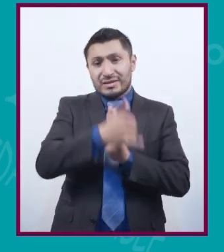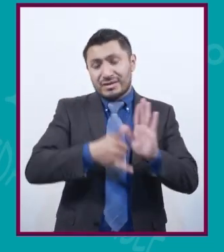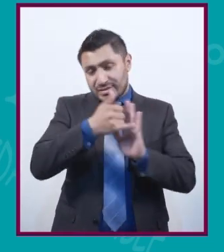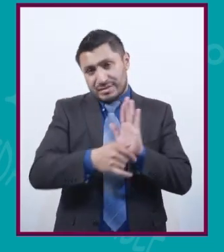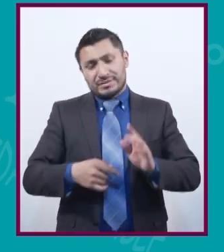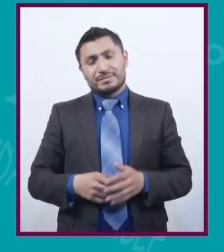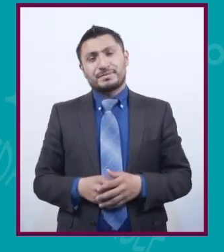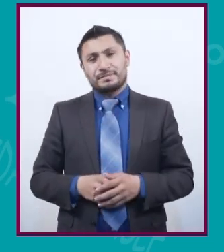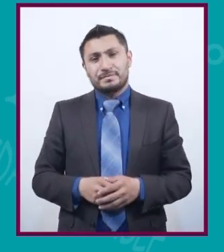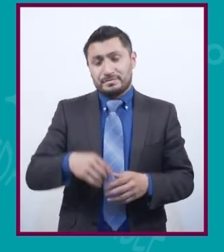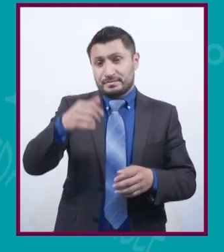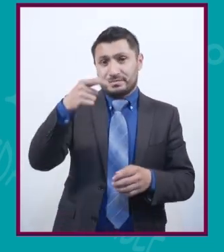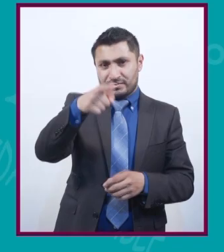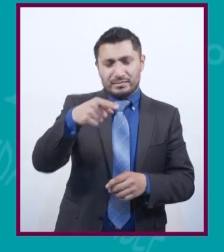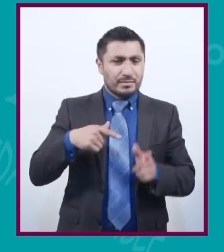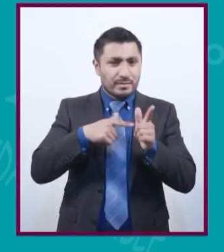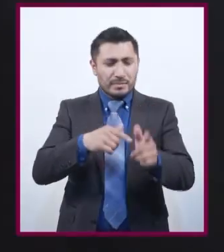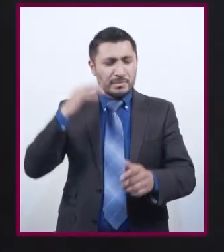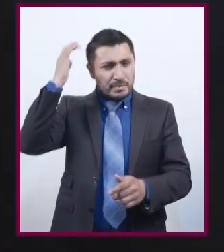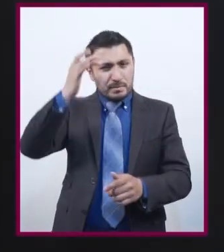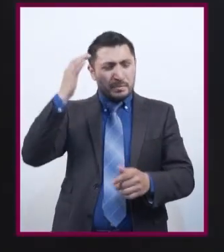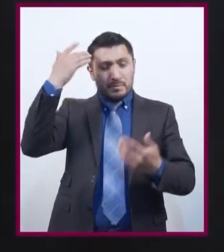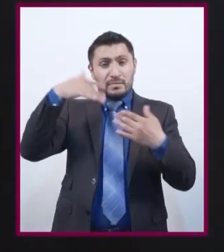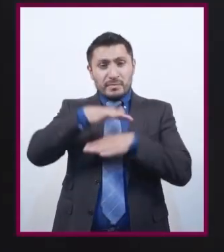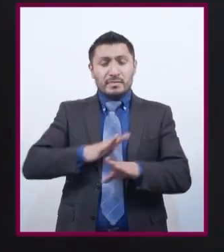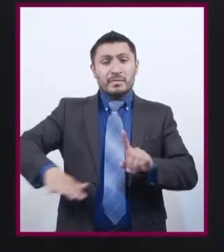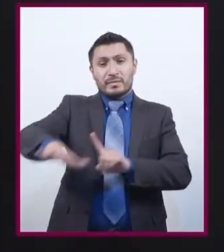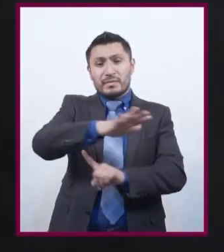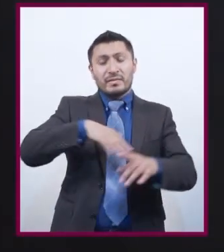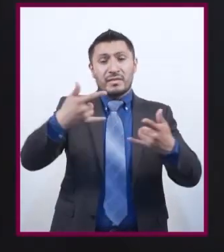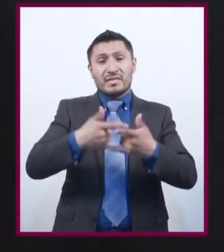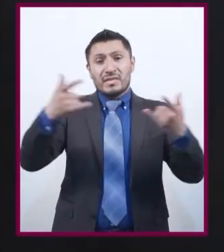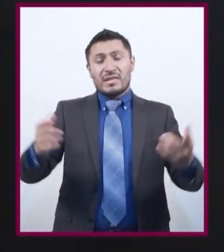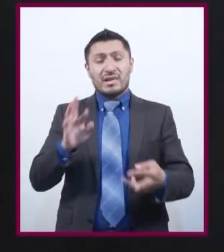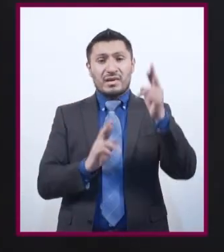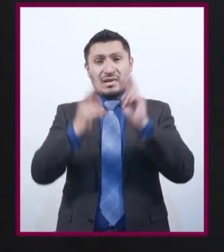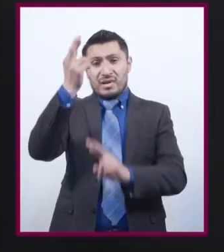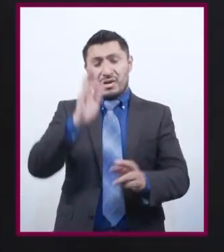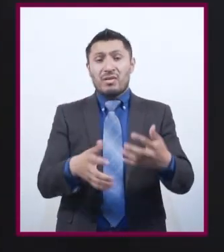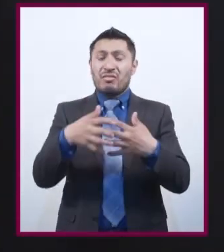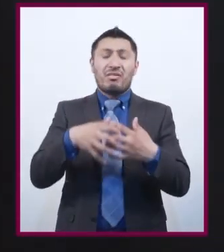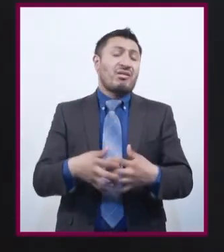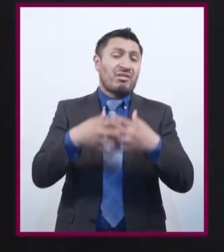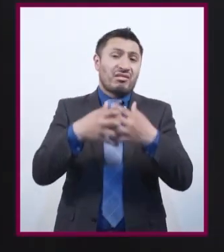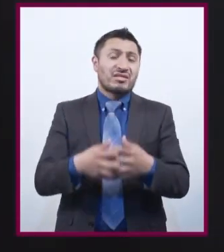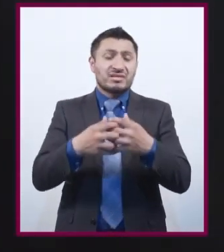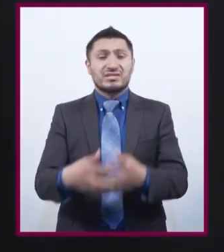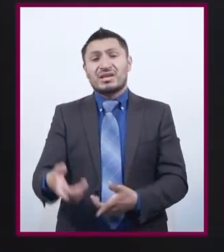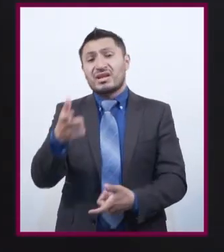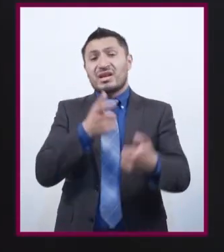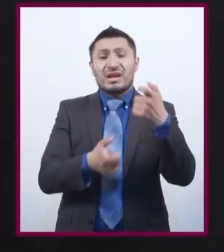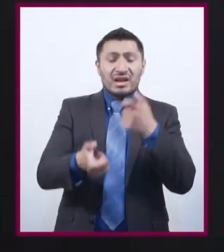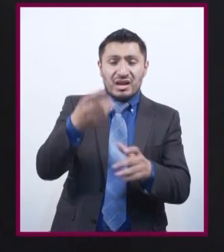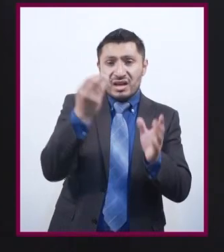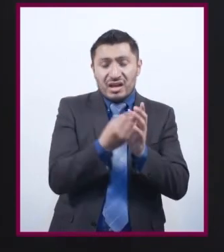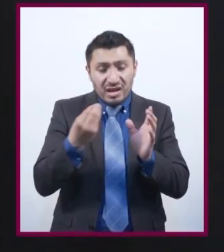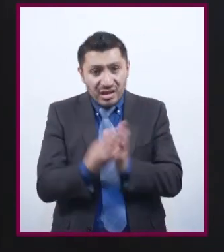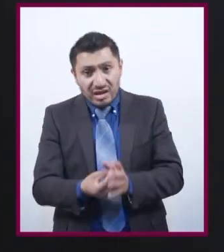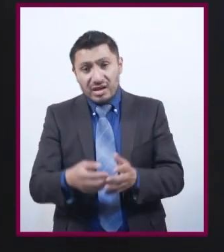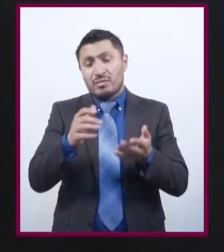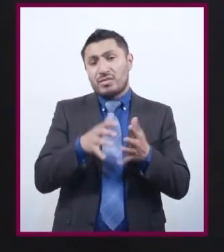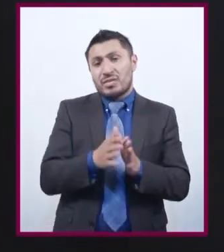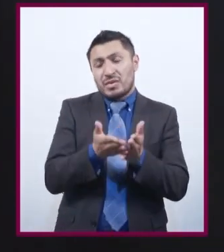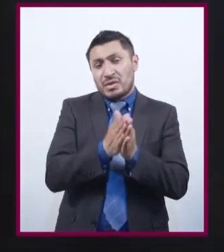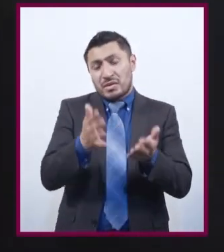Este programa a través de nuestro canal de YouTube y a seguir reflexionando en torno a la historia de las revoluciones industriales el